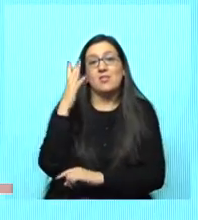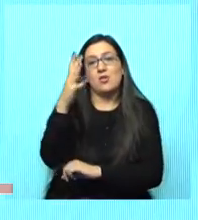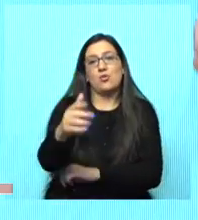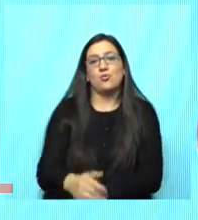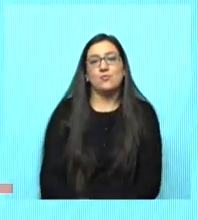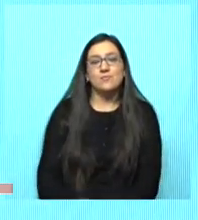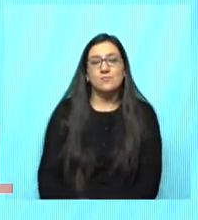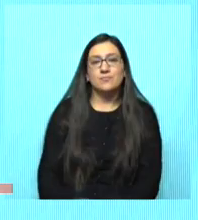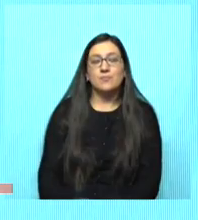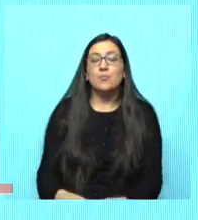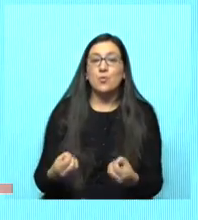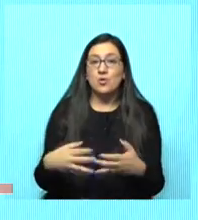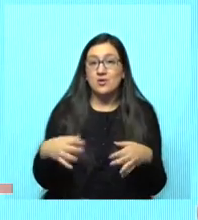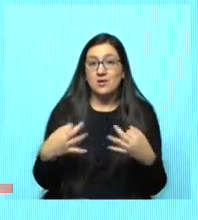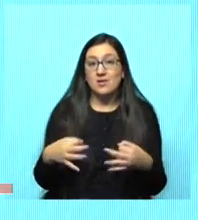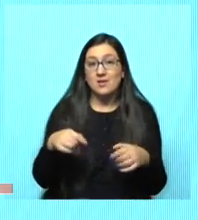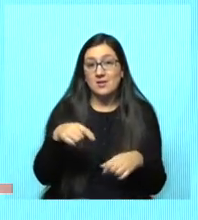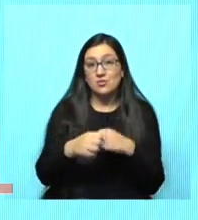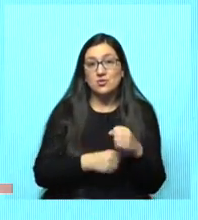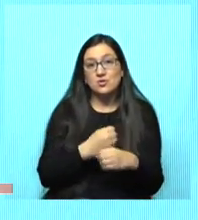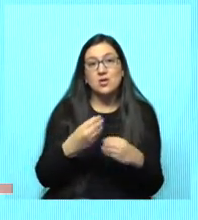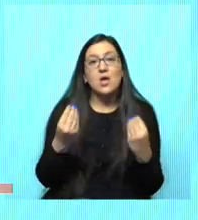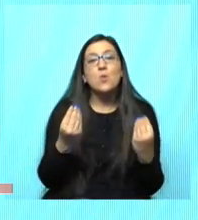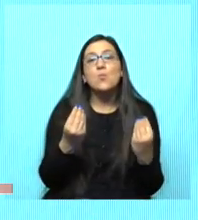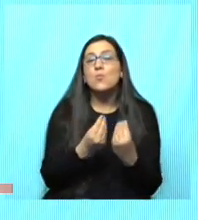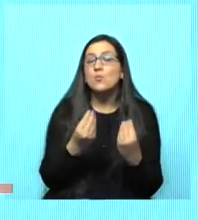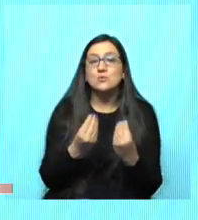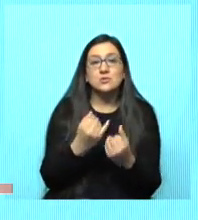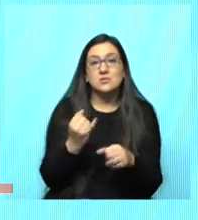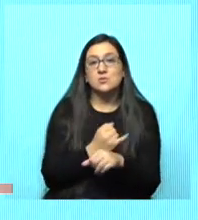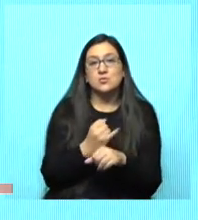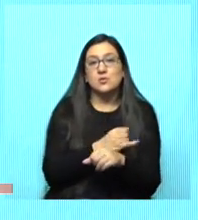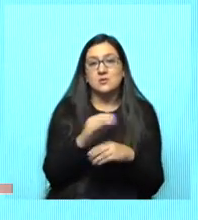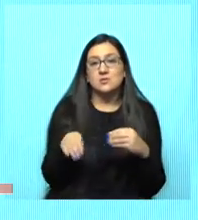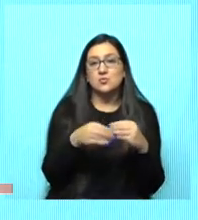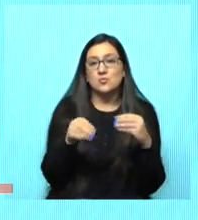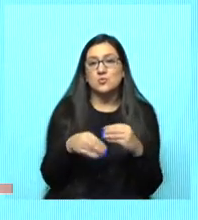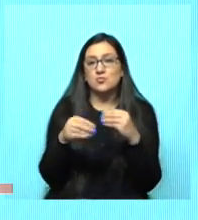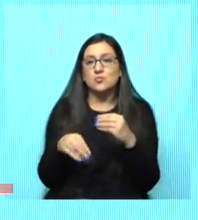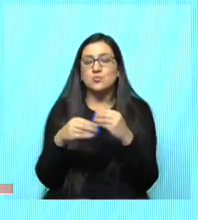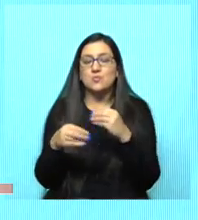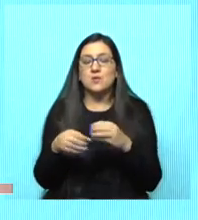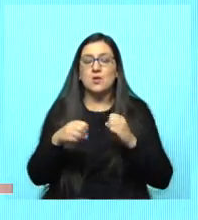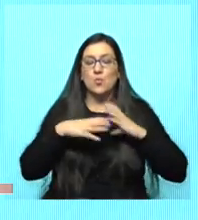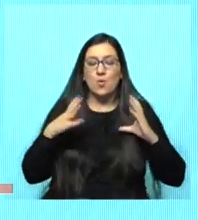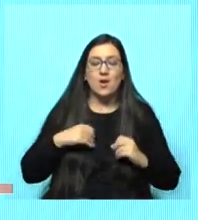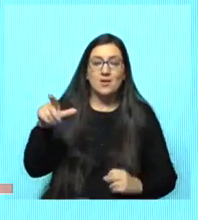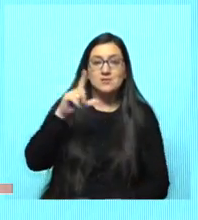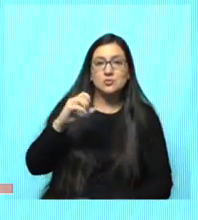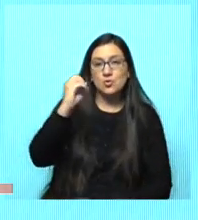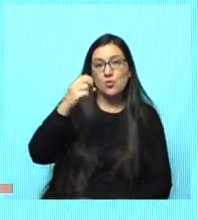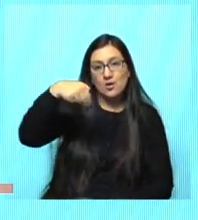Ahí va. Se hacen, en realidad, en estos años, hay un montón de instituciones, como decíamos, que se han ido sumando en escuelas, liceos, ONGs, un montón